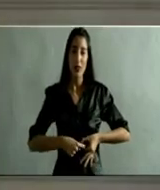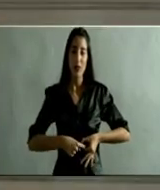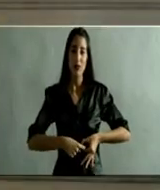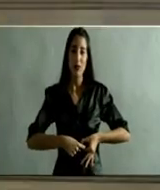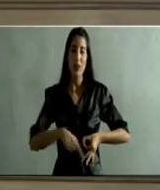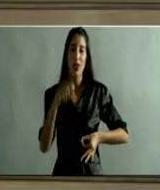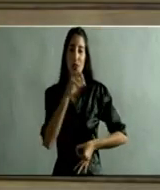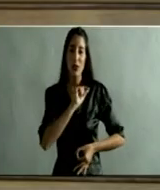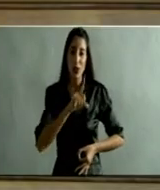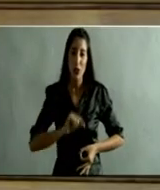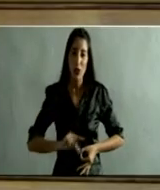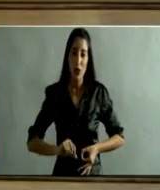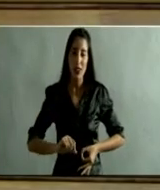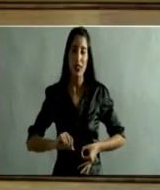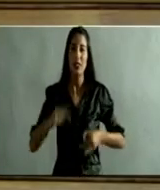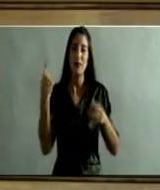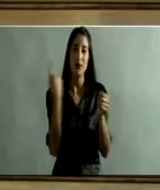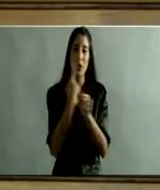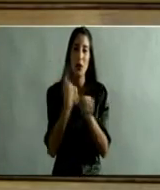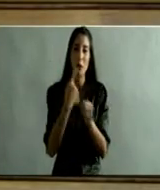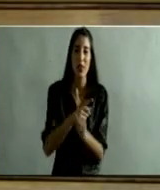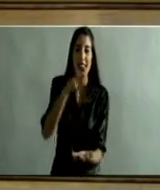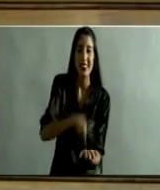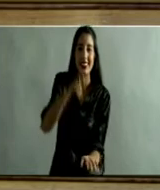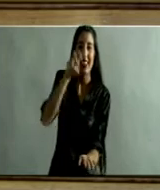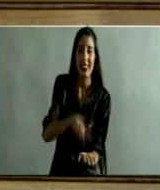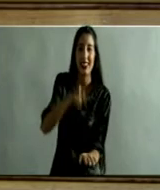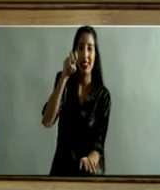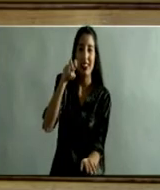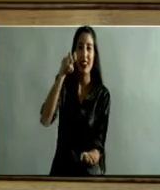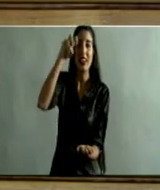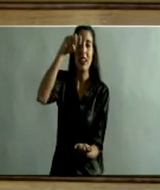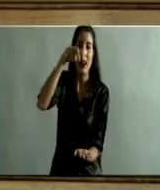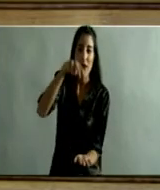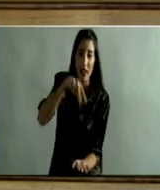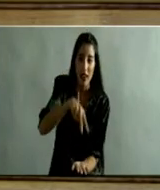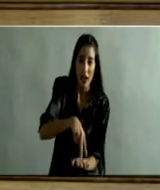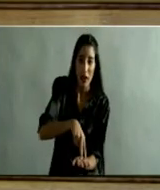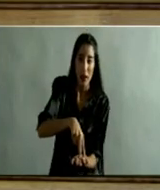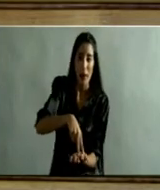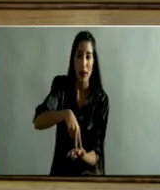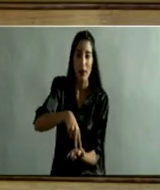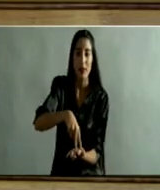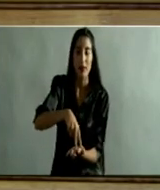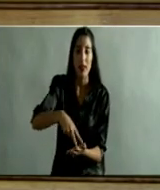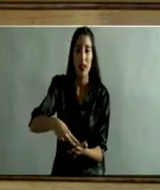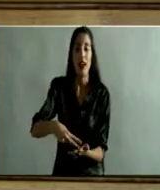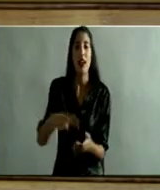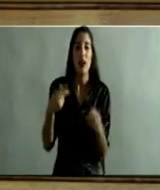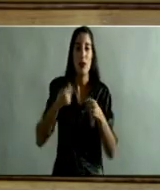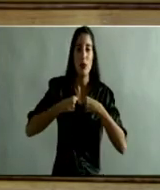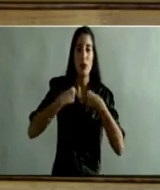agacharme ni saltar Porque cuando saltaba al bajar del salto Me agarraba una presión muy fuerte